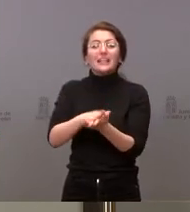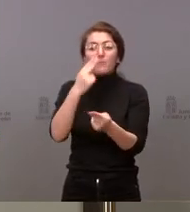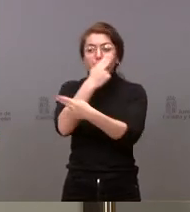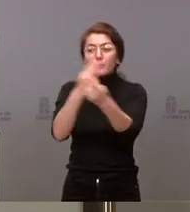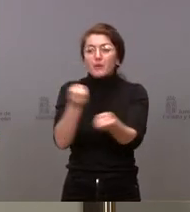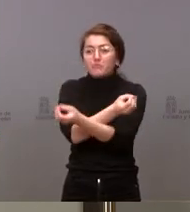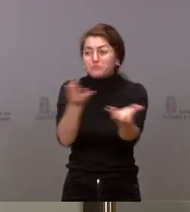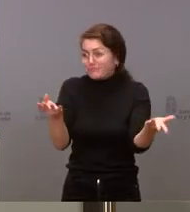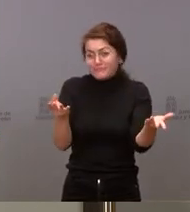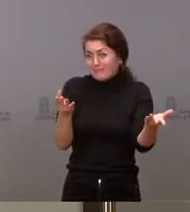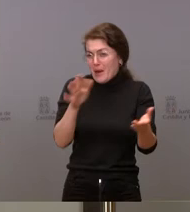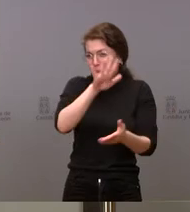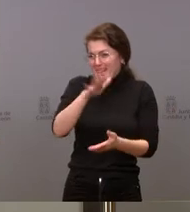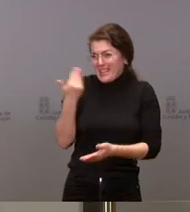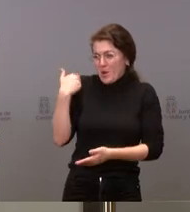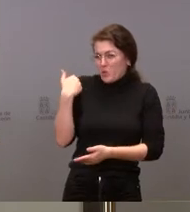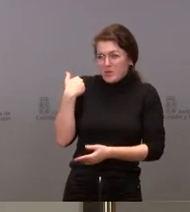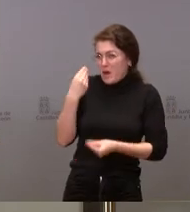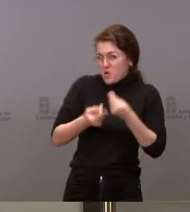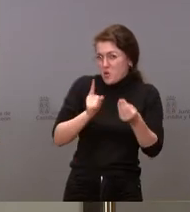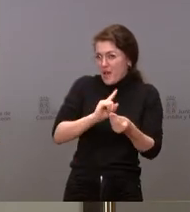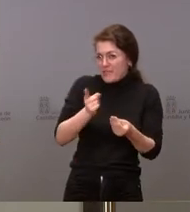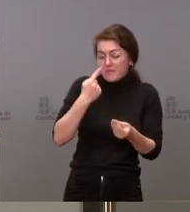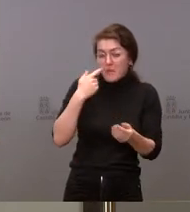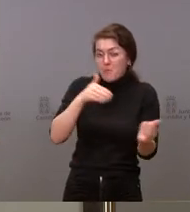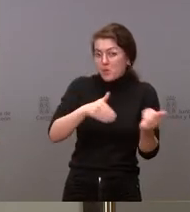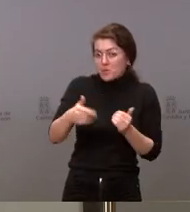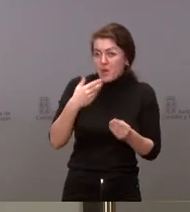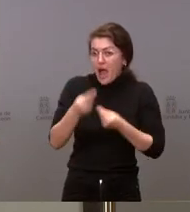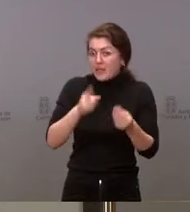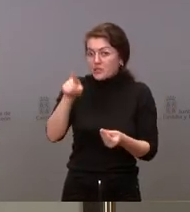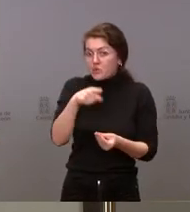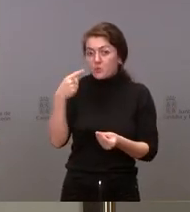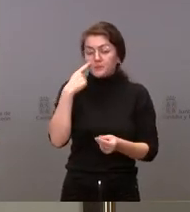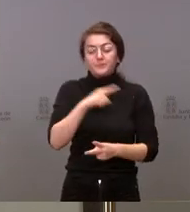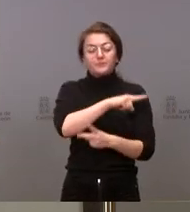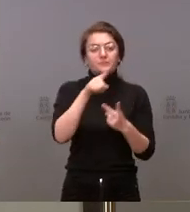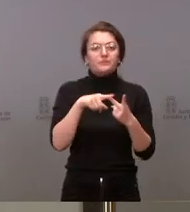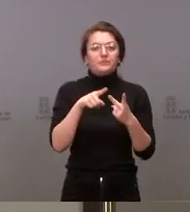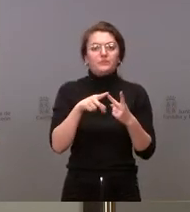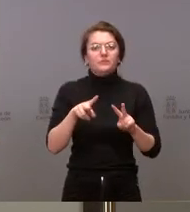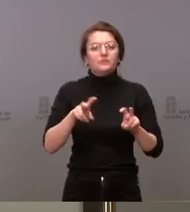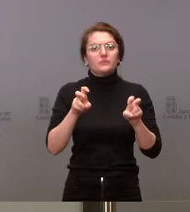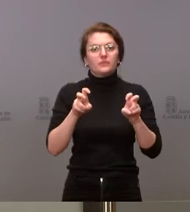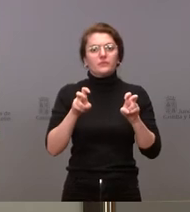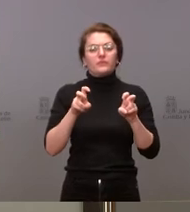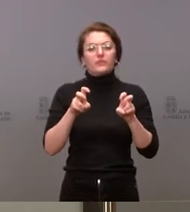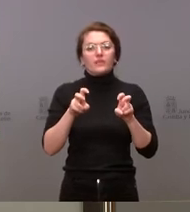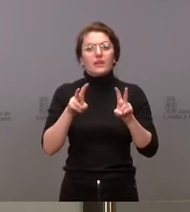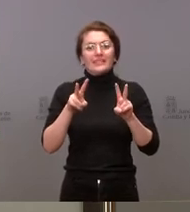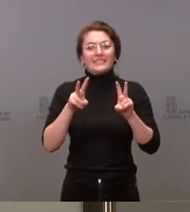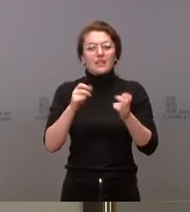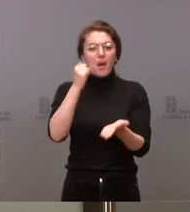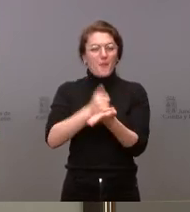públicas y se van a hacer en las próximas y por otra parte en relación a los antígenos